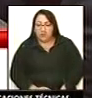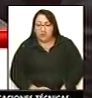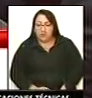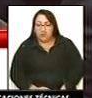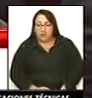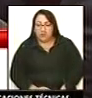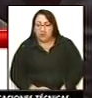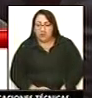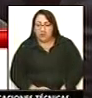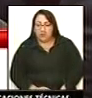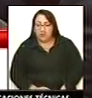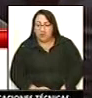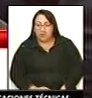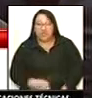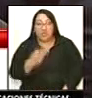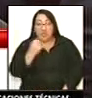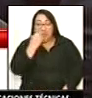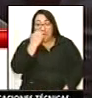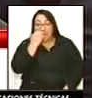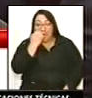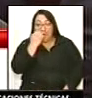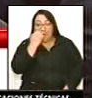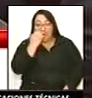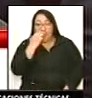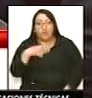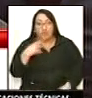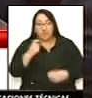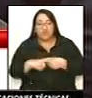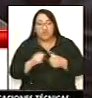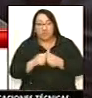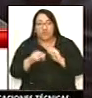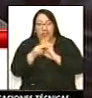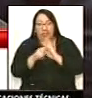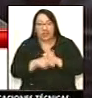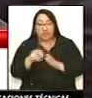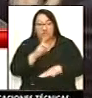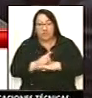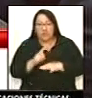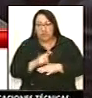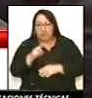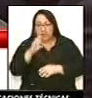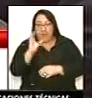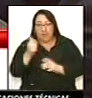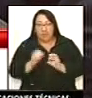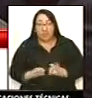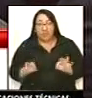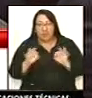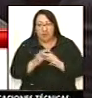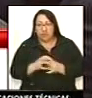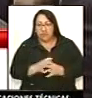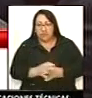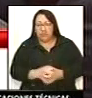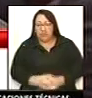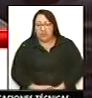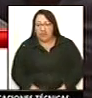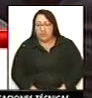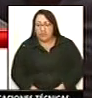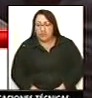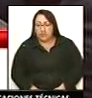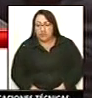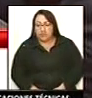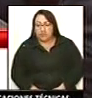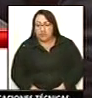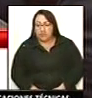moral, puedan proponer o participar en esta norma de desarrollo. Eso creo que es un tema que habría que analizar